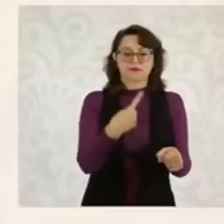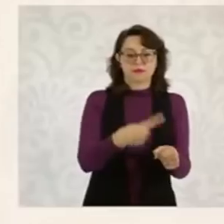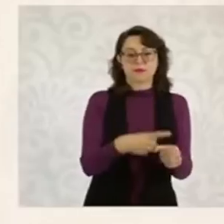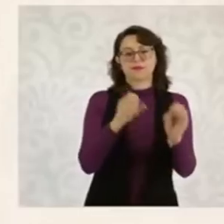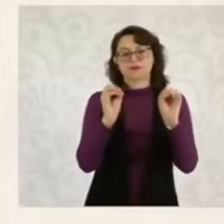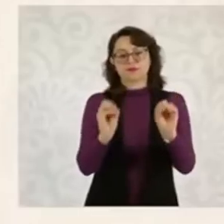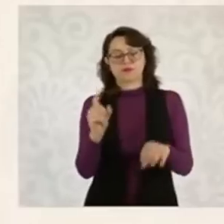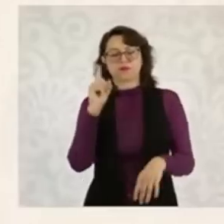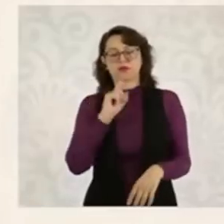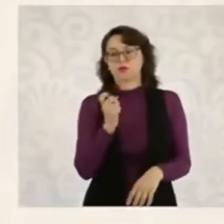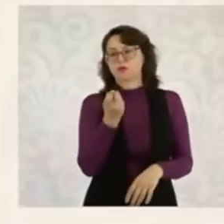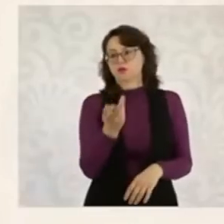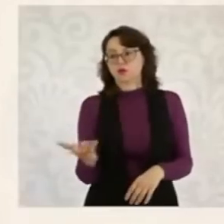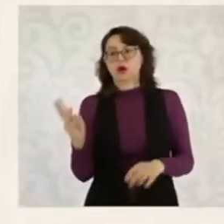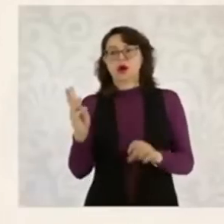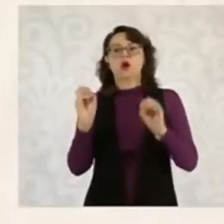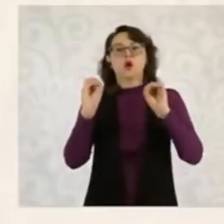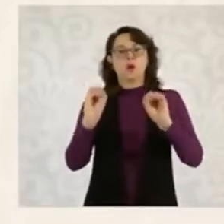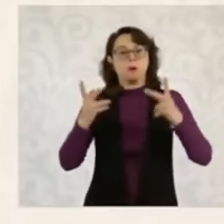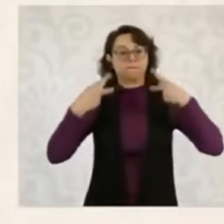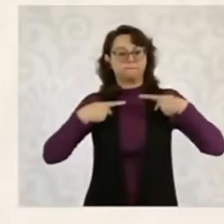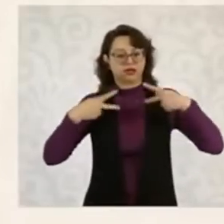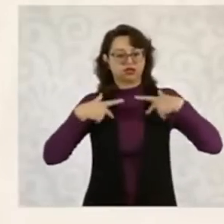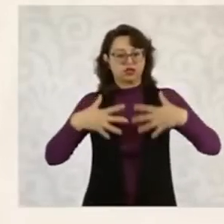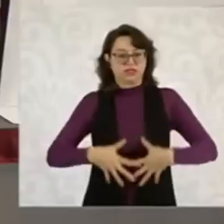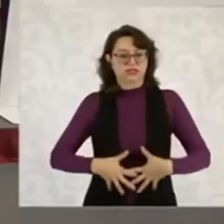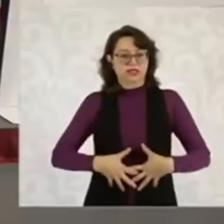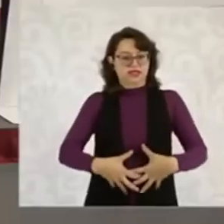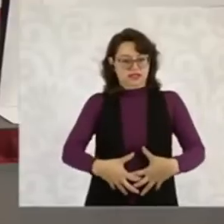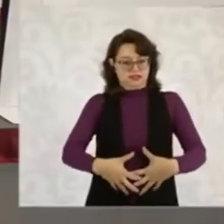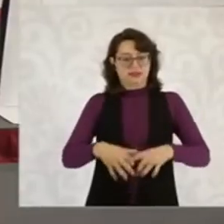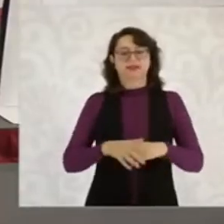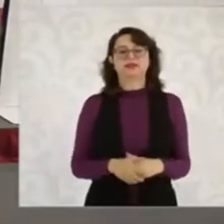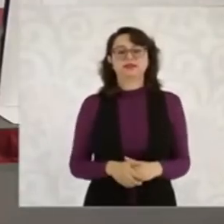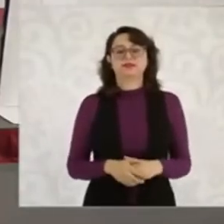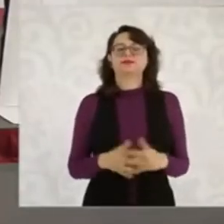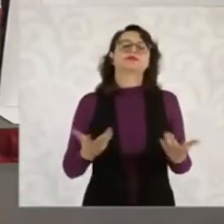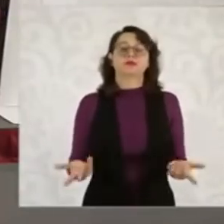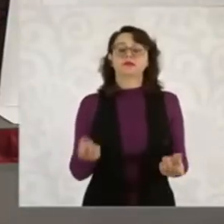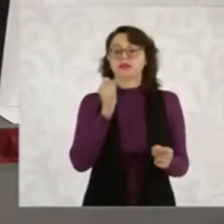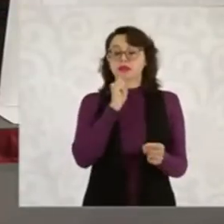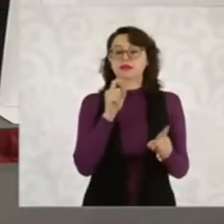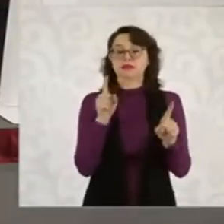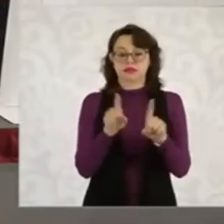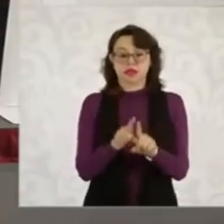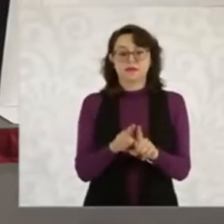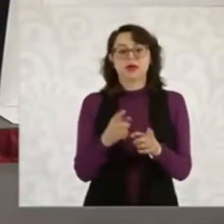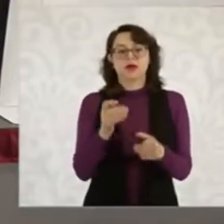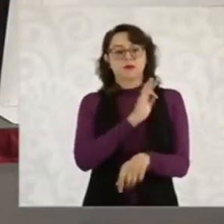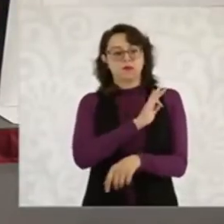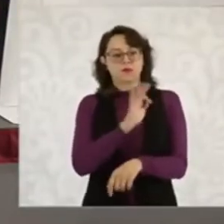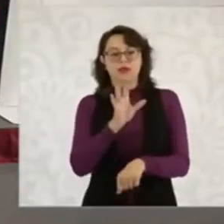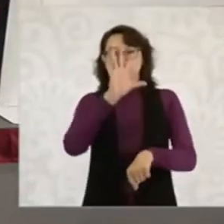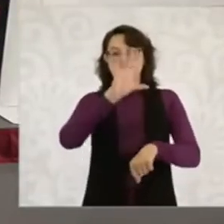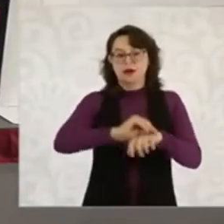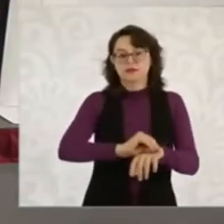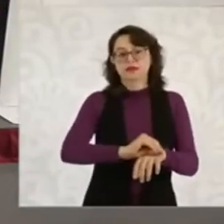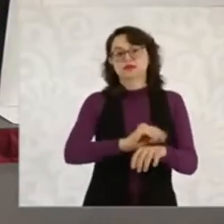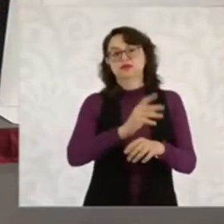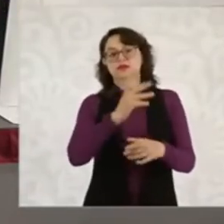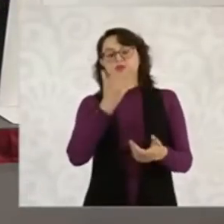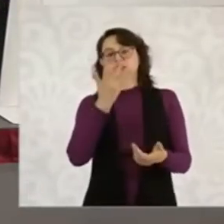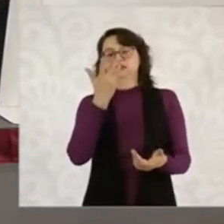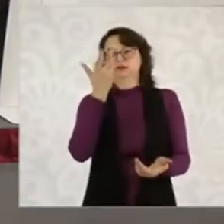en el caso de las mujeres o personas estén embarazadas, y también tendrán acceso a licencias con goce de